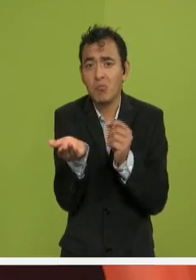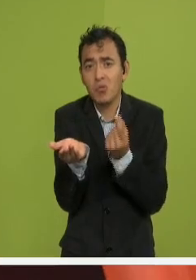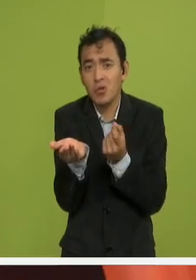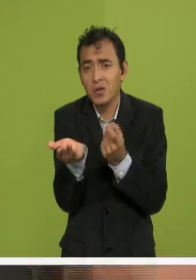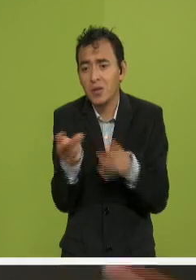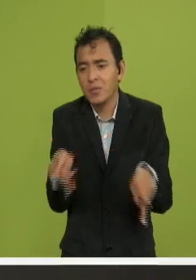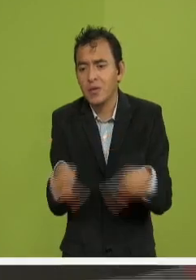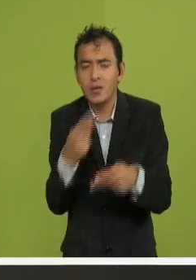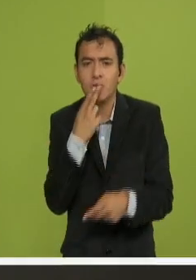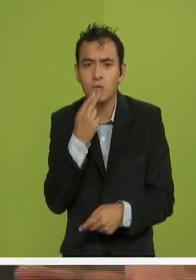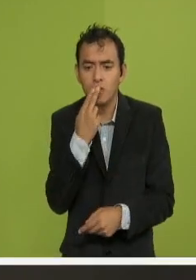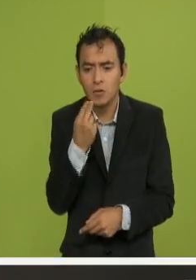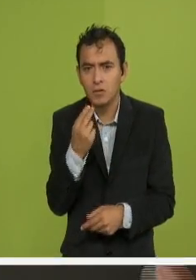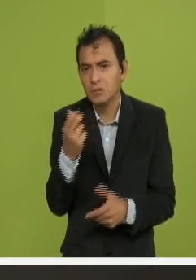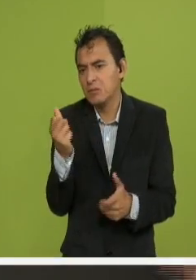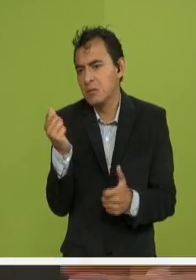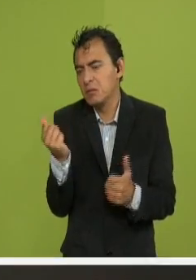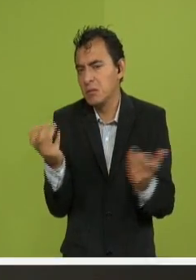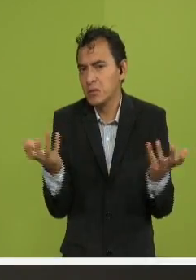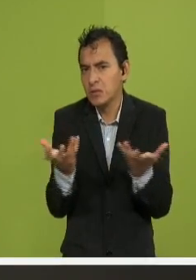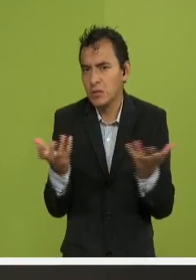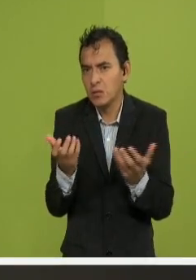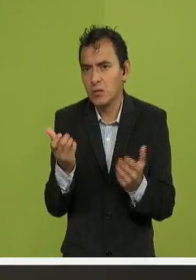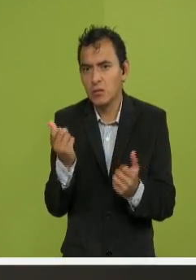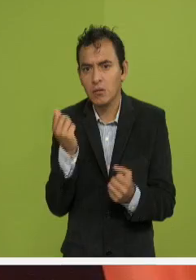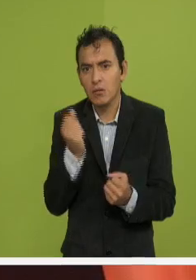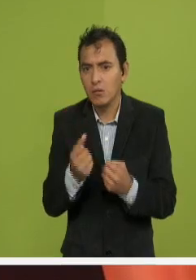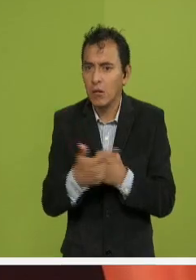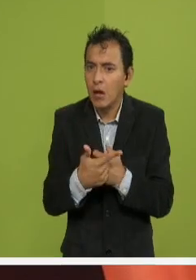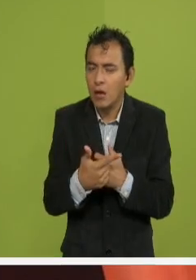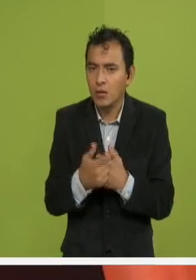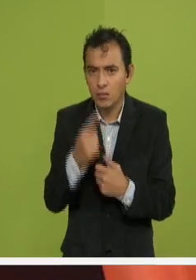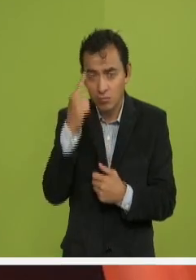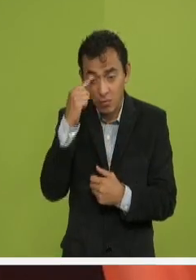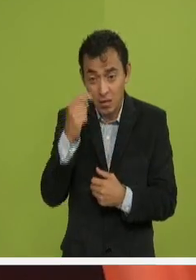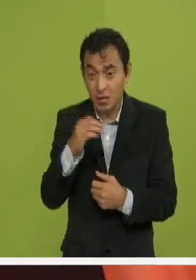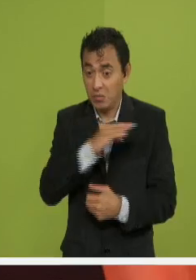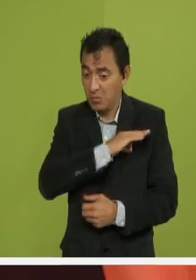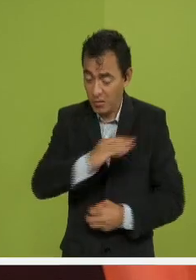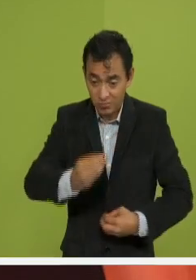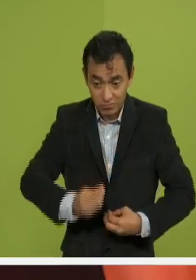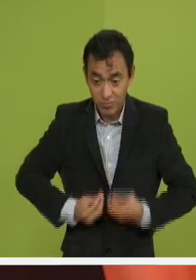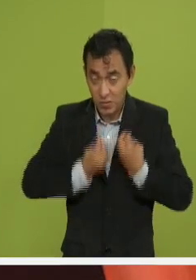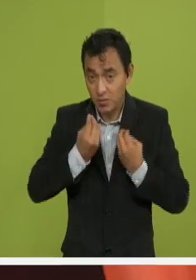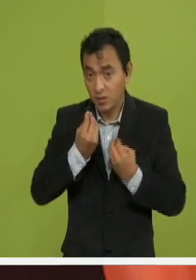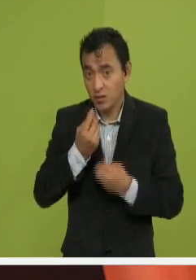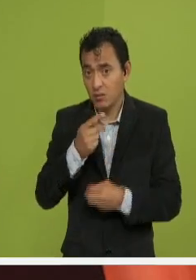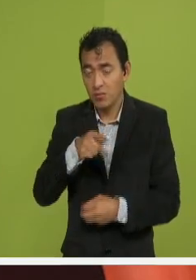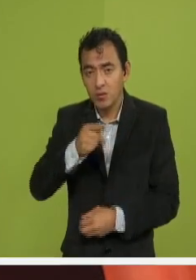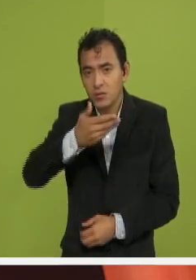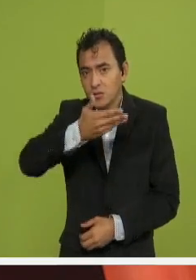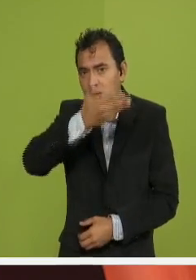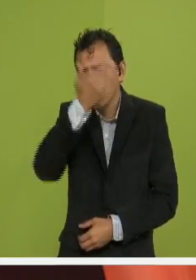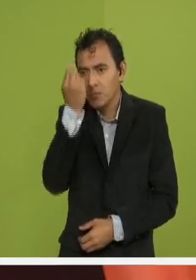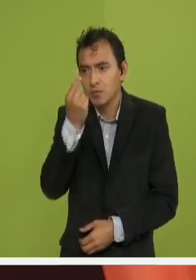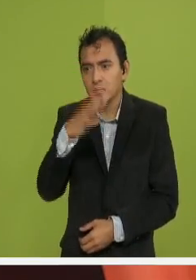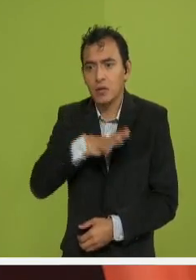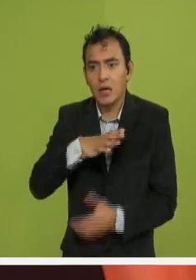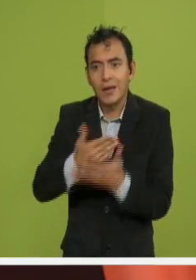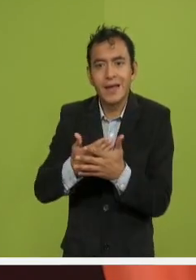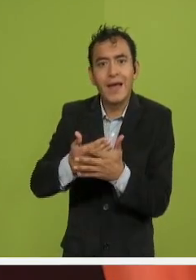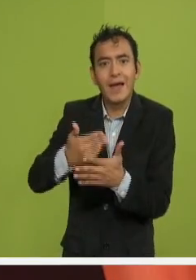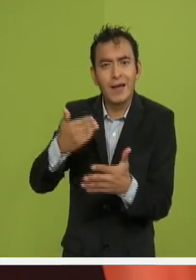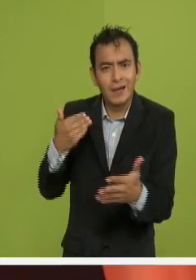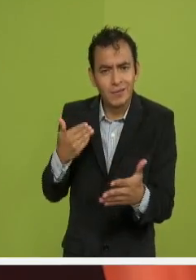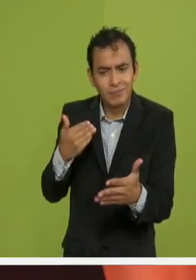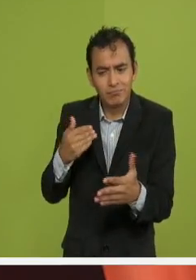vendiendo dulces, haciendo algún tipo de acrobacia para poder sobrevivir, pero no sabemos qué hay detrás de ese niño, no sabemos si